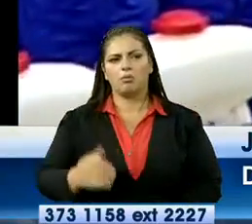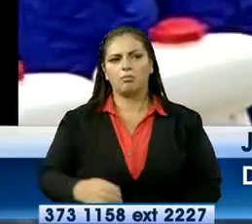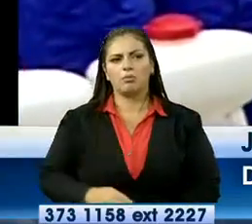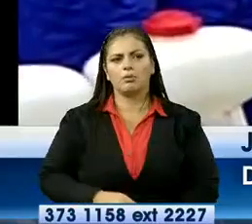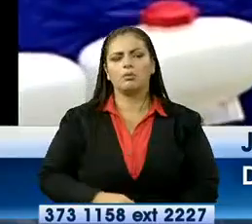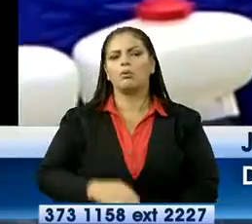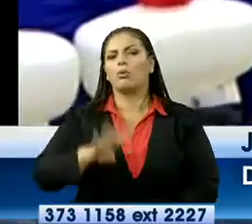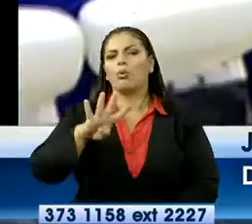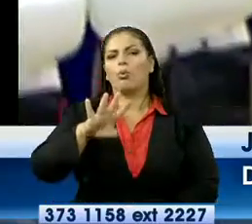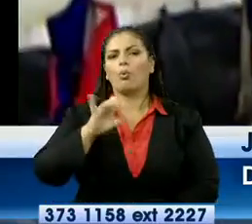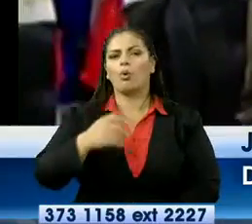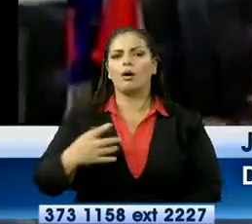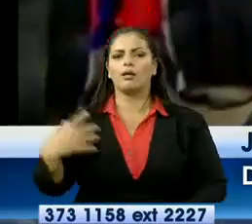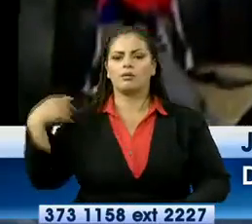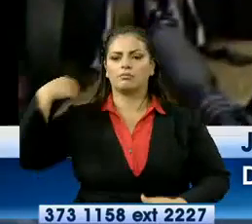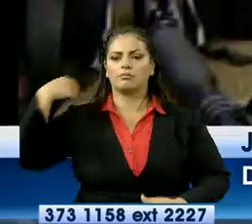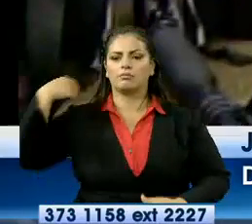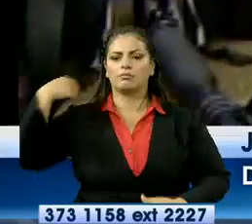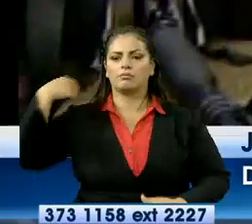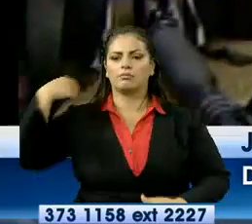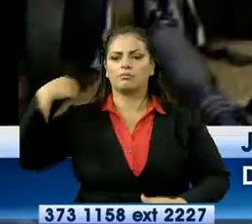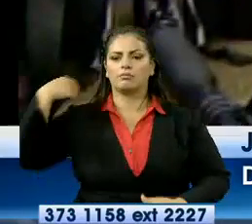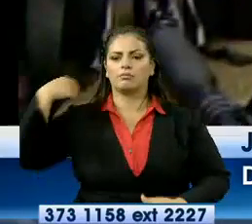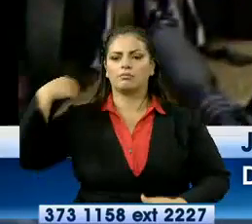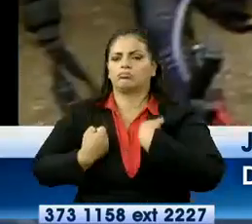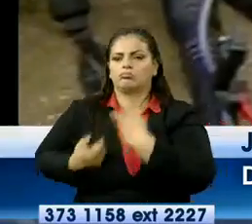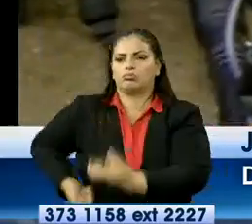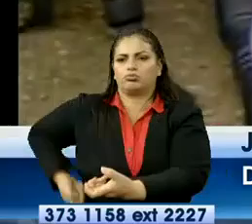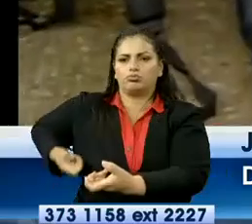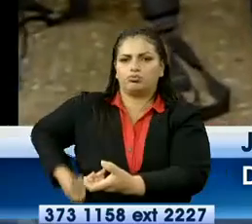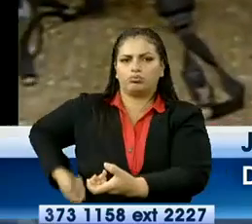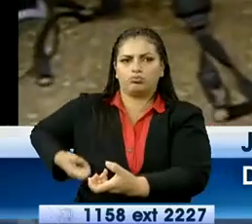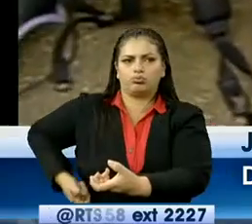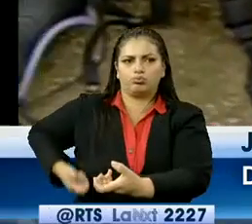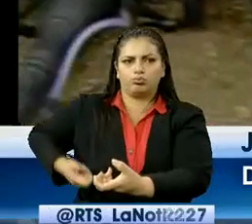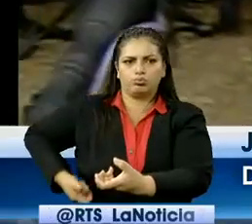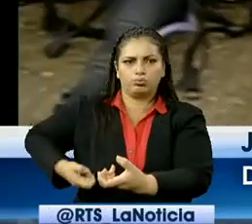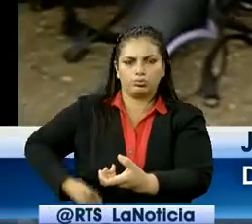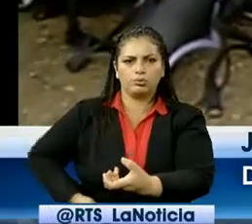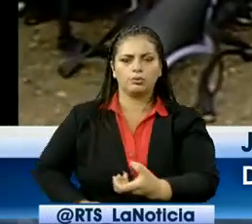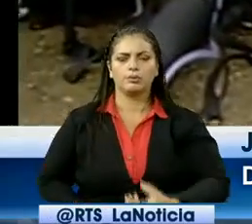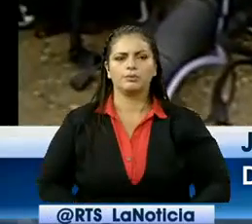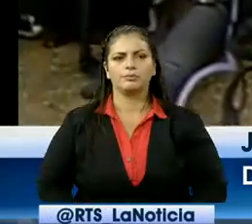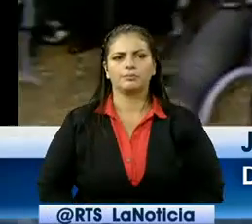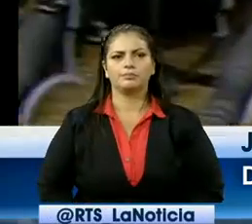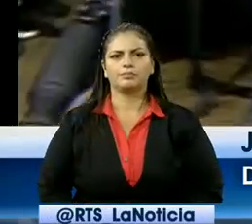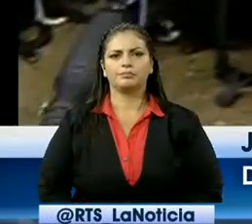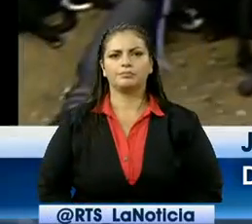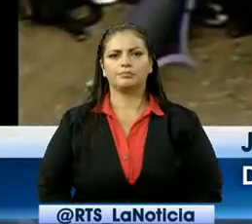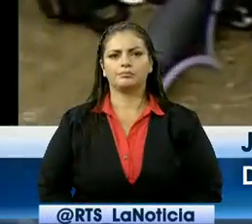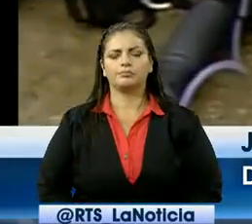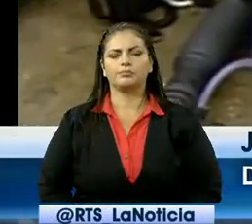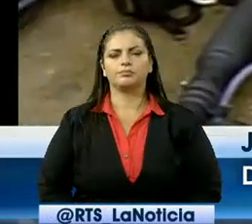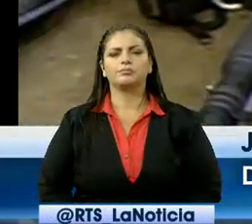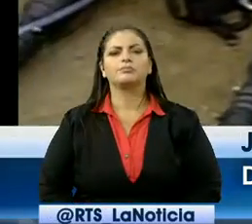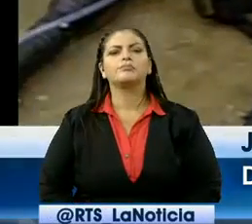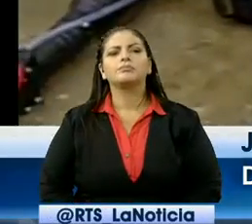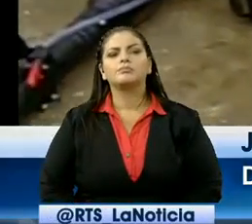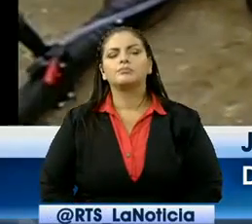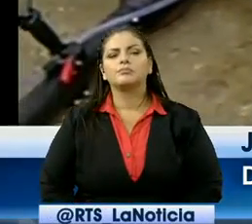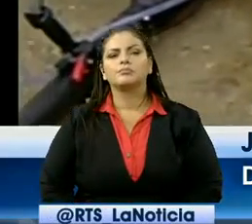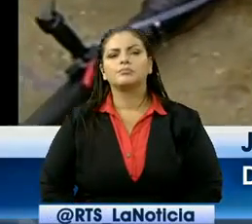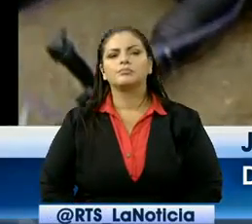motomochilas, 3 termodulizadores y 4 UV para la fumigación nocturna, ¿no? El producto que usamos es la deltametrina, y con esto nosotros vamos a